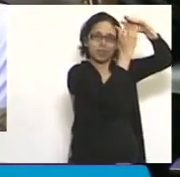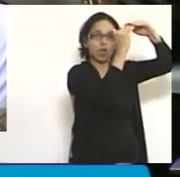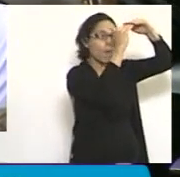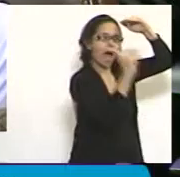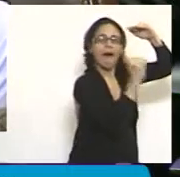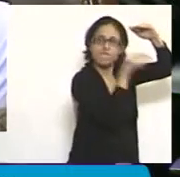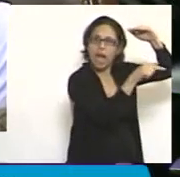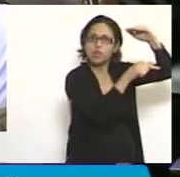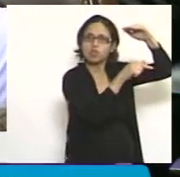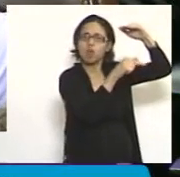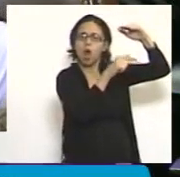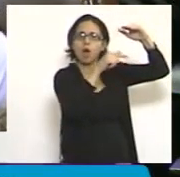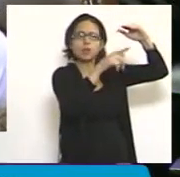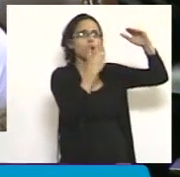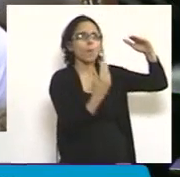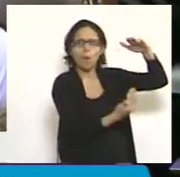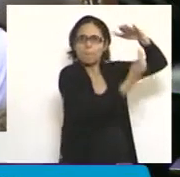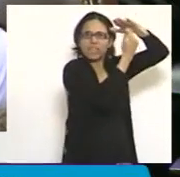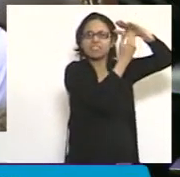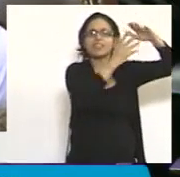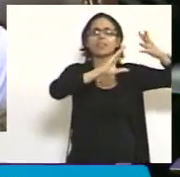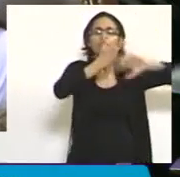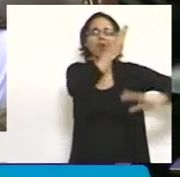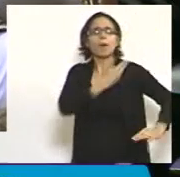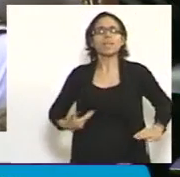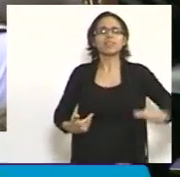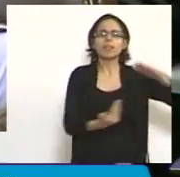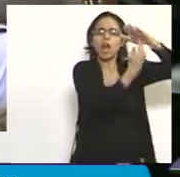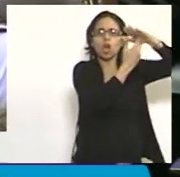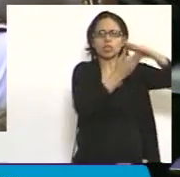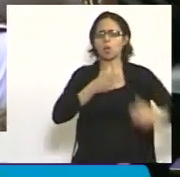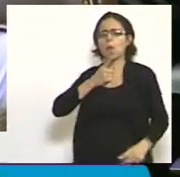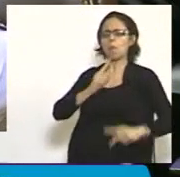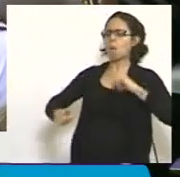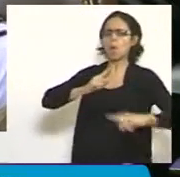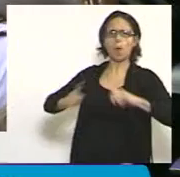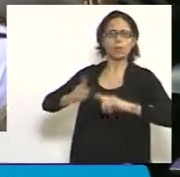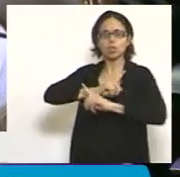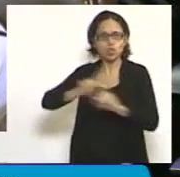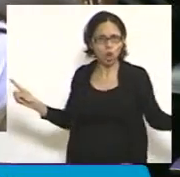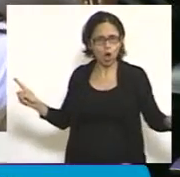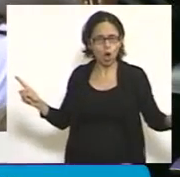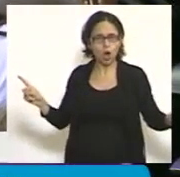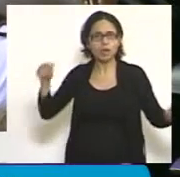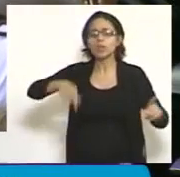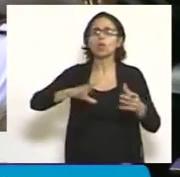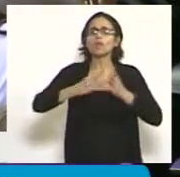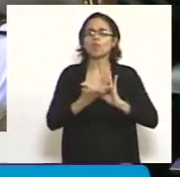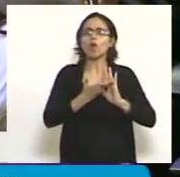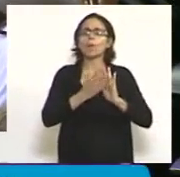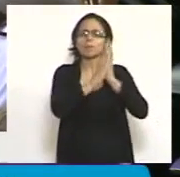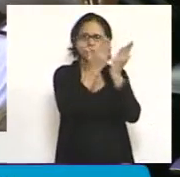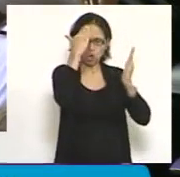Corte la potestad de mandonear, y no era Lorenzetti, al que le toque, esto es institucional,